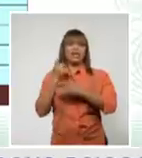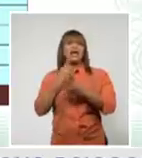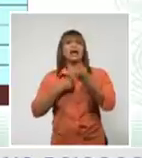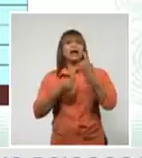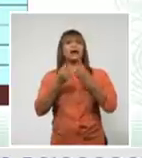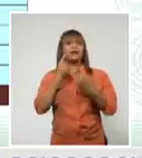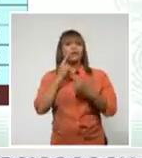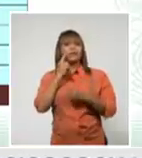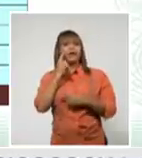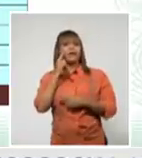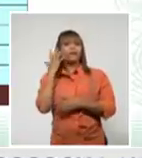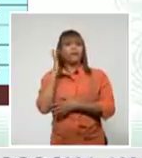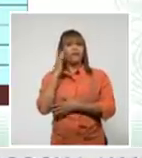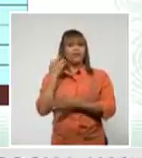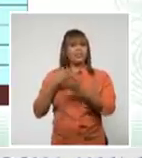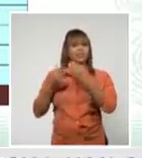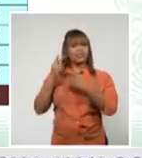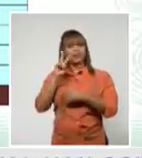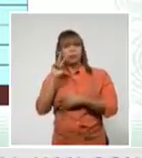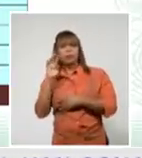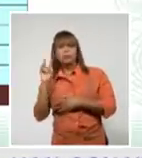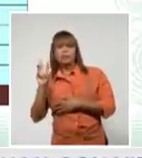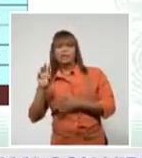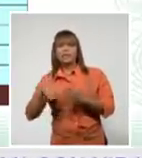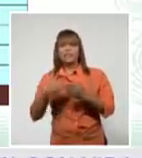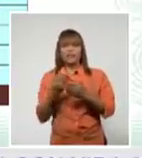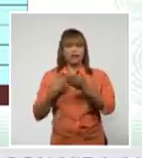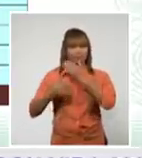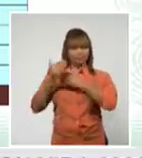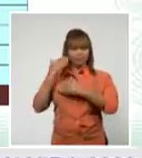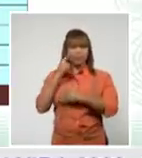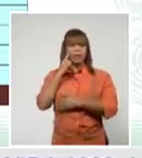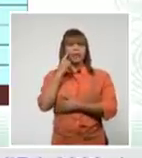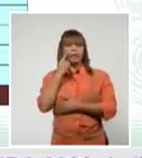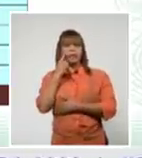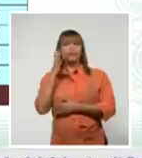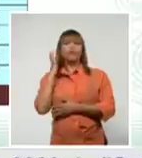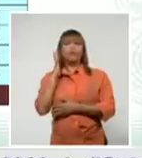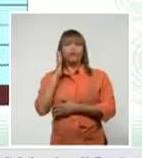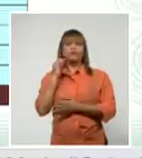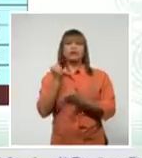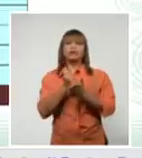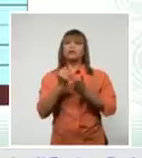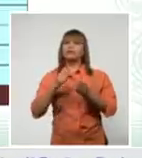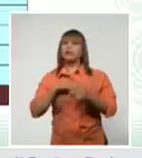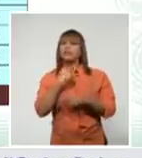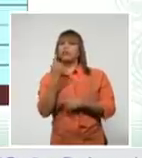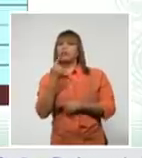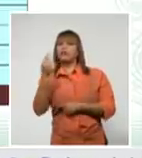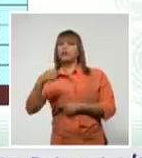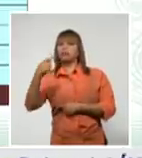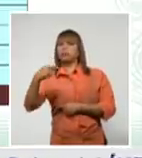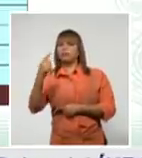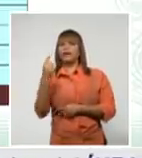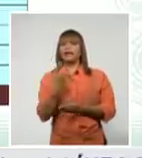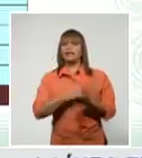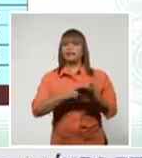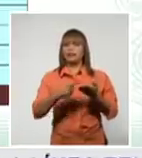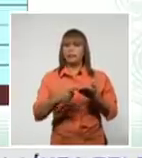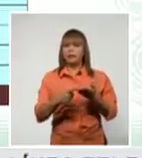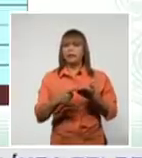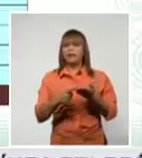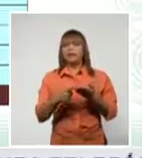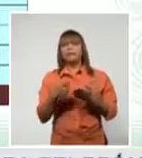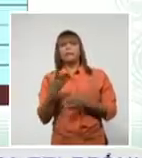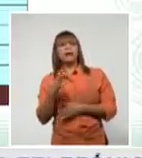una conferencia de hace 2 o 3 días, y vamos a ir actualizándolas por lo menos una vez a la semana, desde hace más